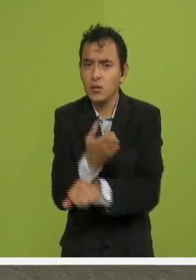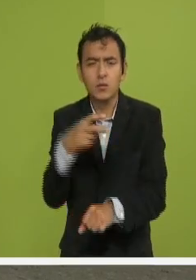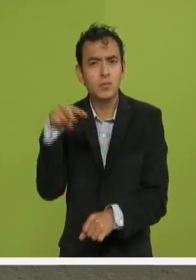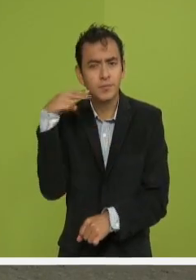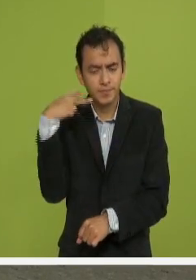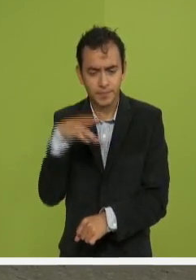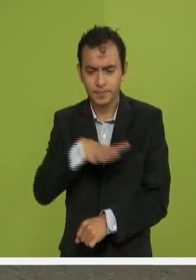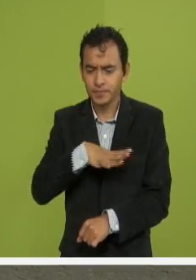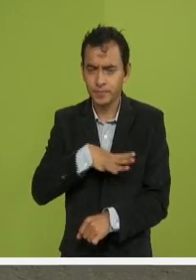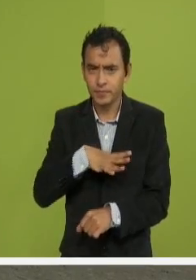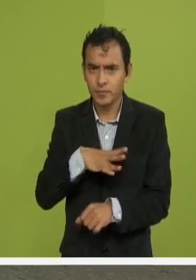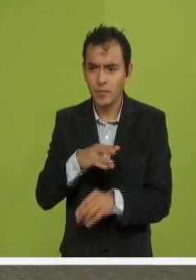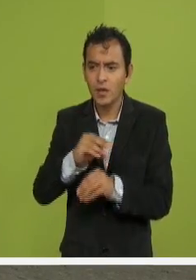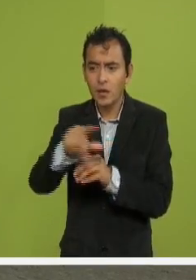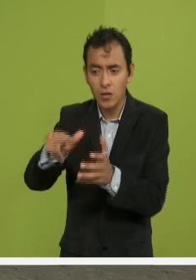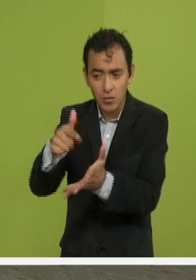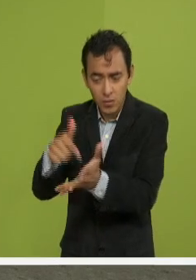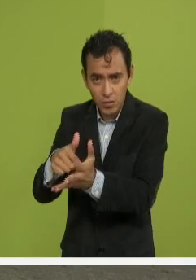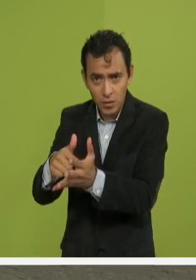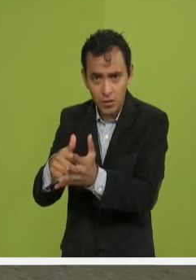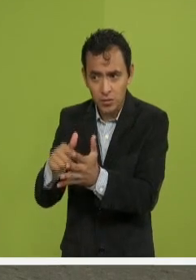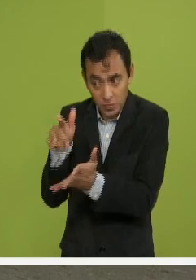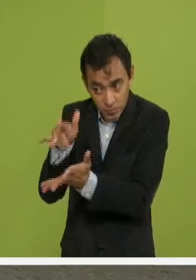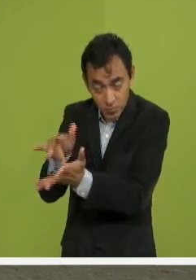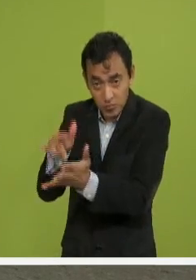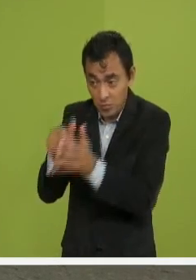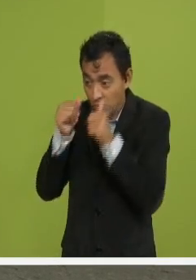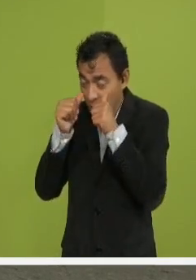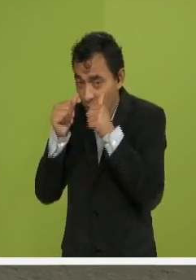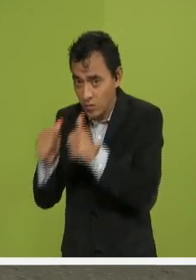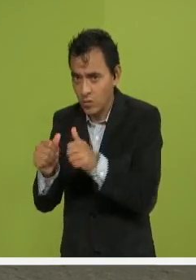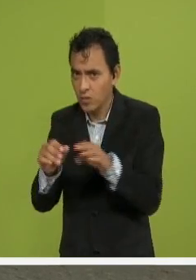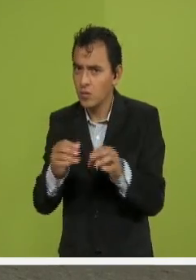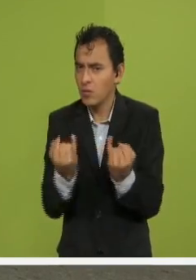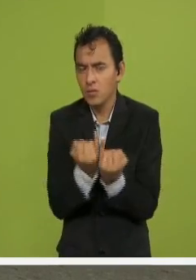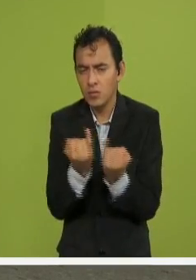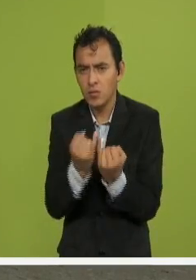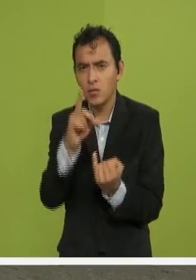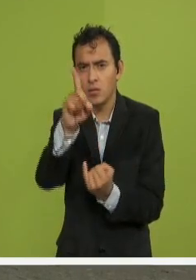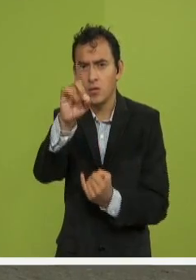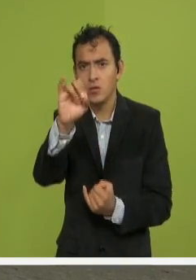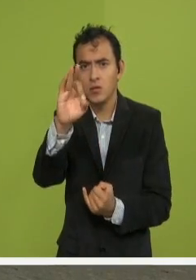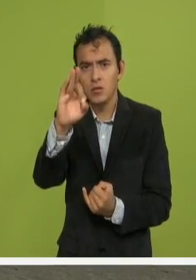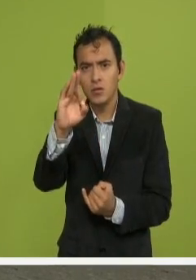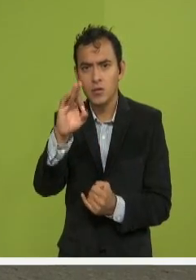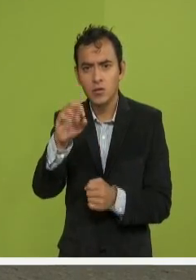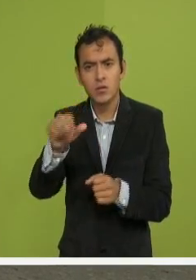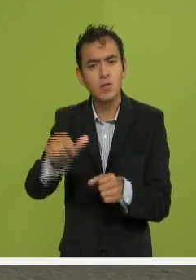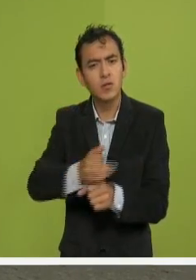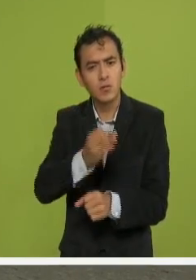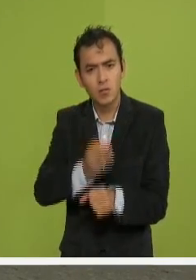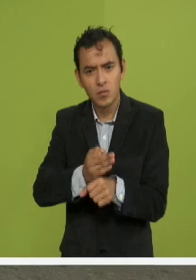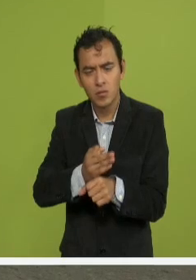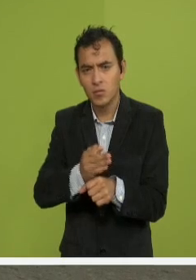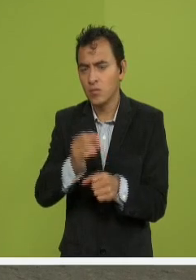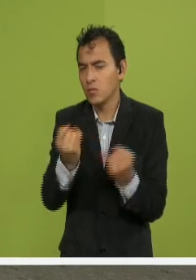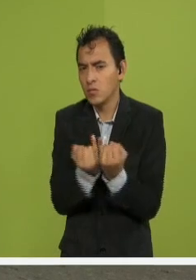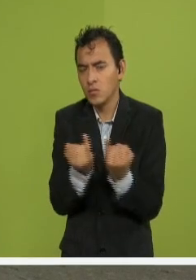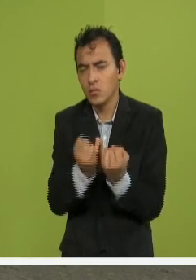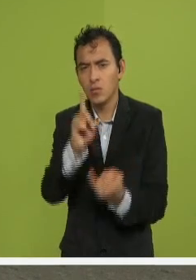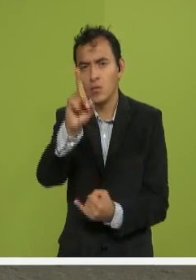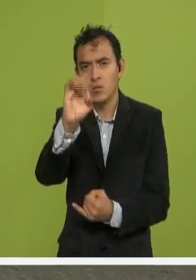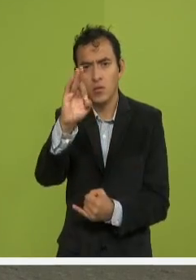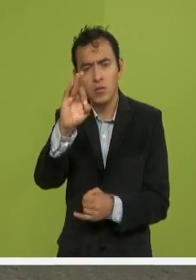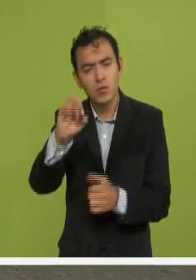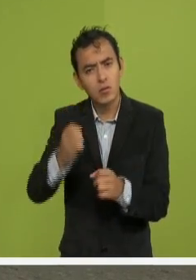albergues establecidos, también están las instituciones como el DIF, de los ayuntamientos, el DIF del estado, que tienen esta